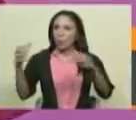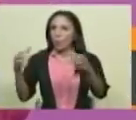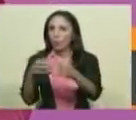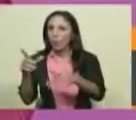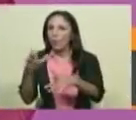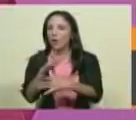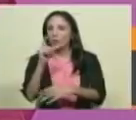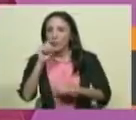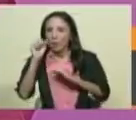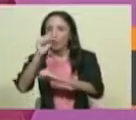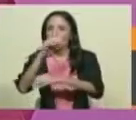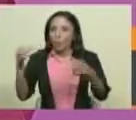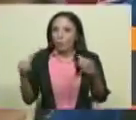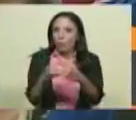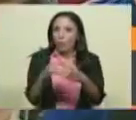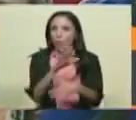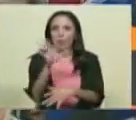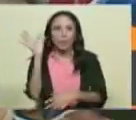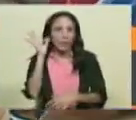MUD.